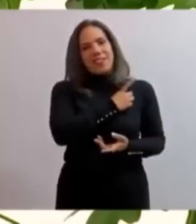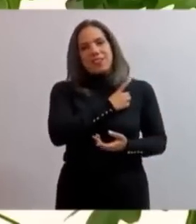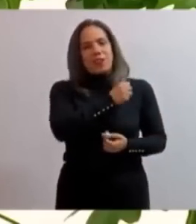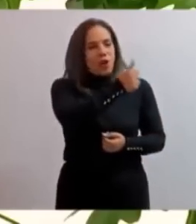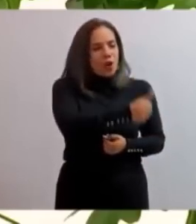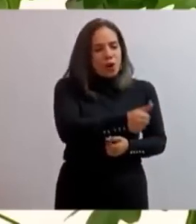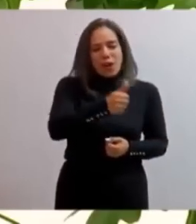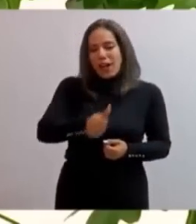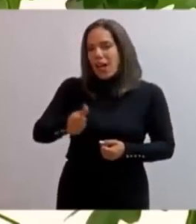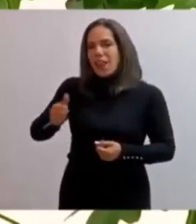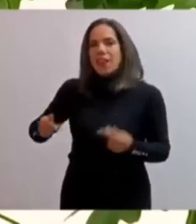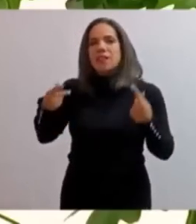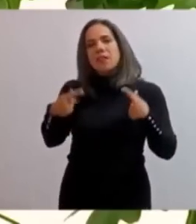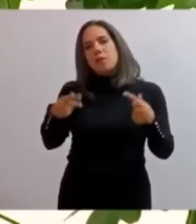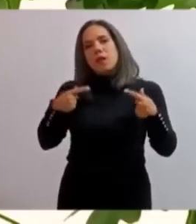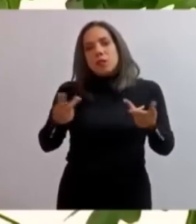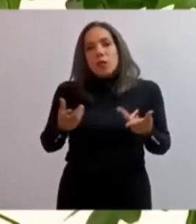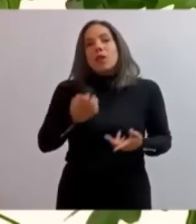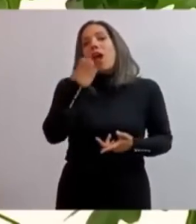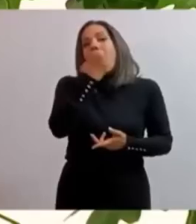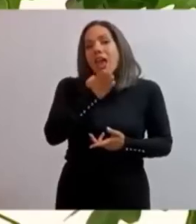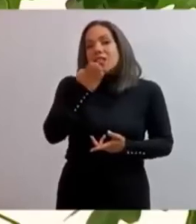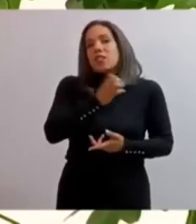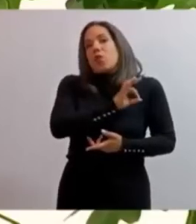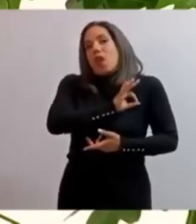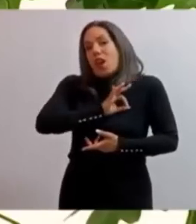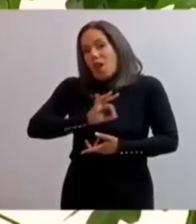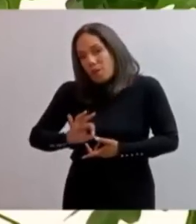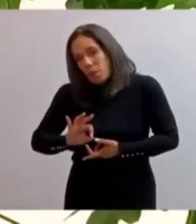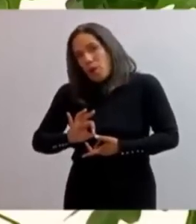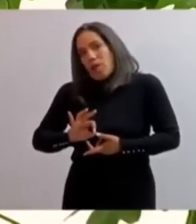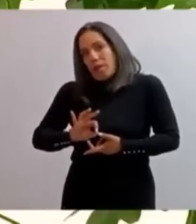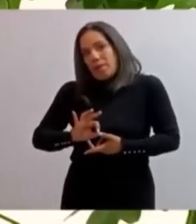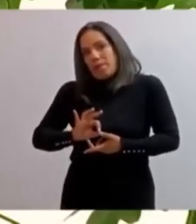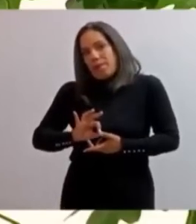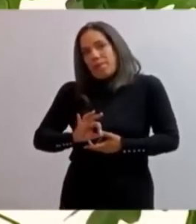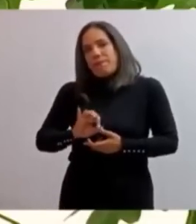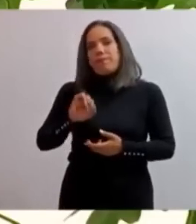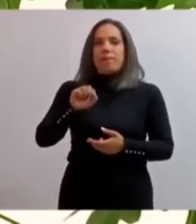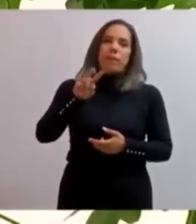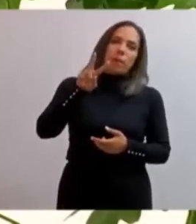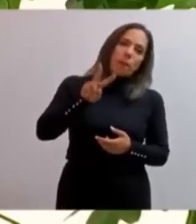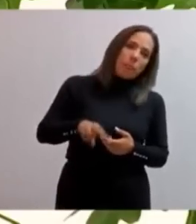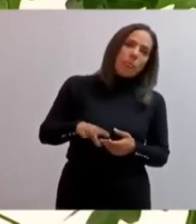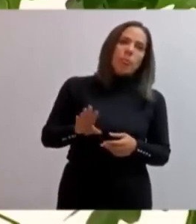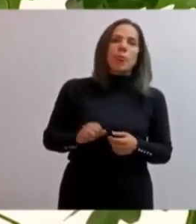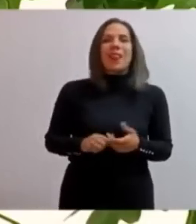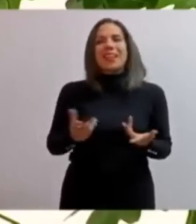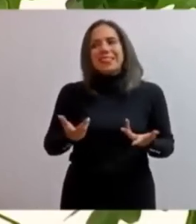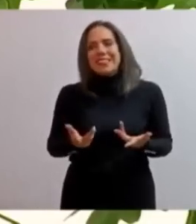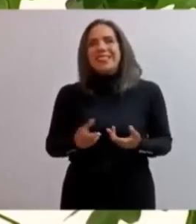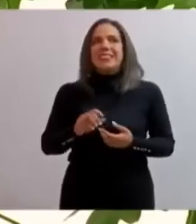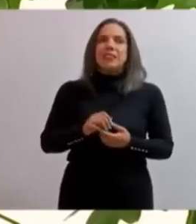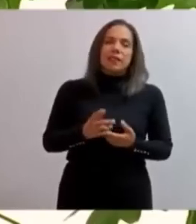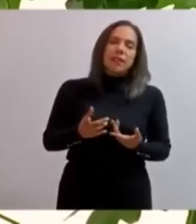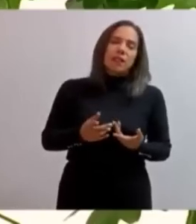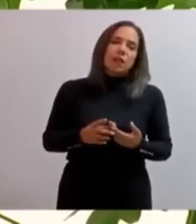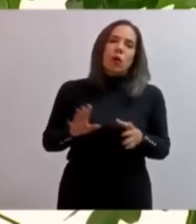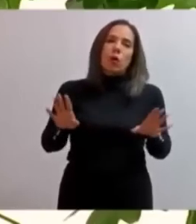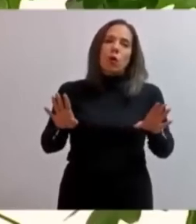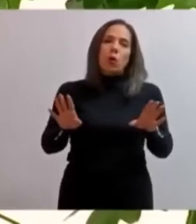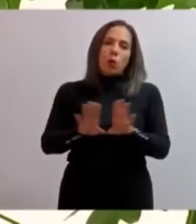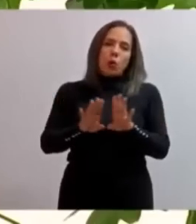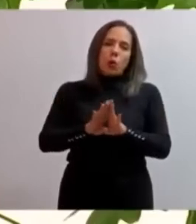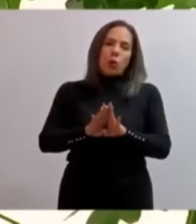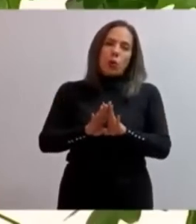manera hemos rellenado el trabajo, impedido el trabajo académico de la escuela